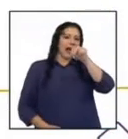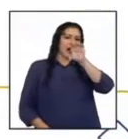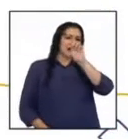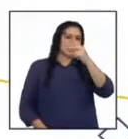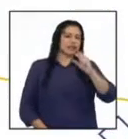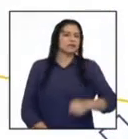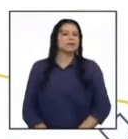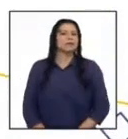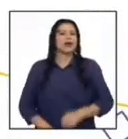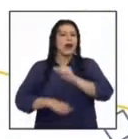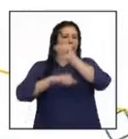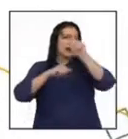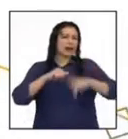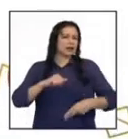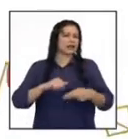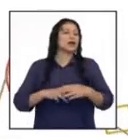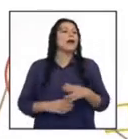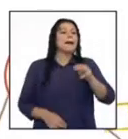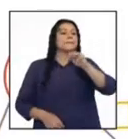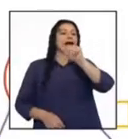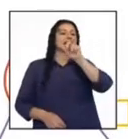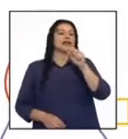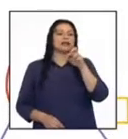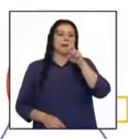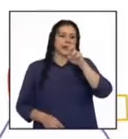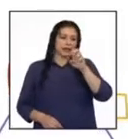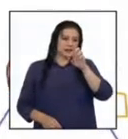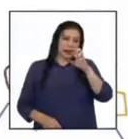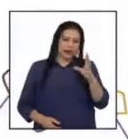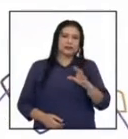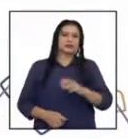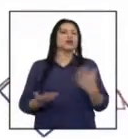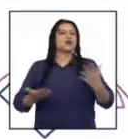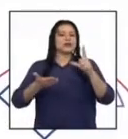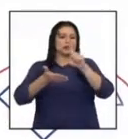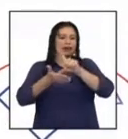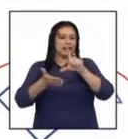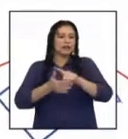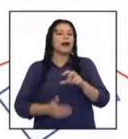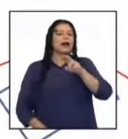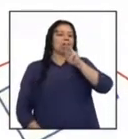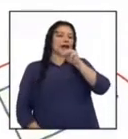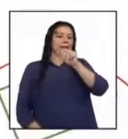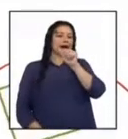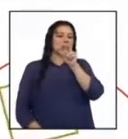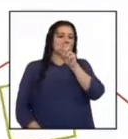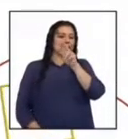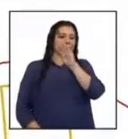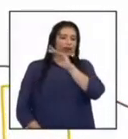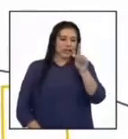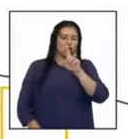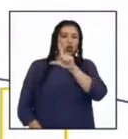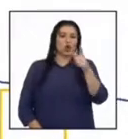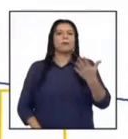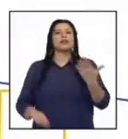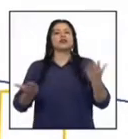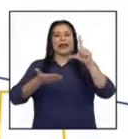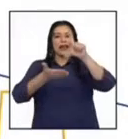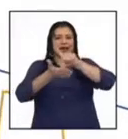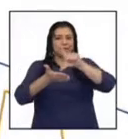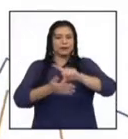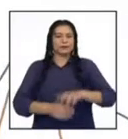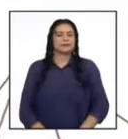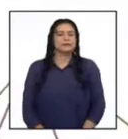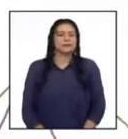de Ancash. Matilde Pérez Palacio Carranza y Manuela Billinghurst López, ambas diputadas por el departamento de